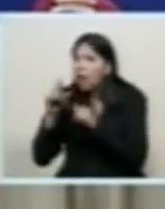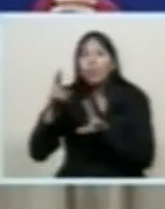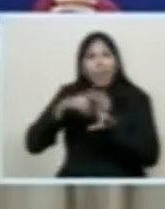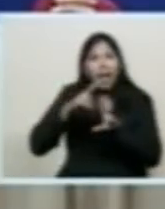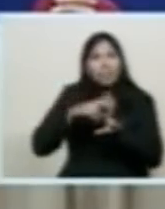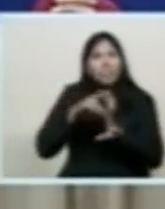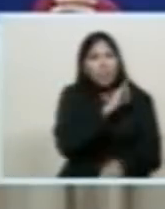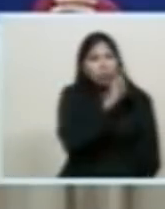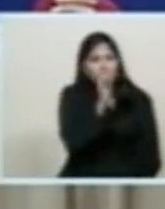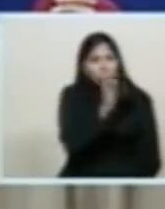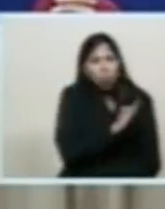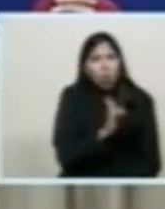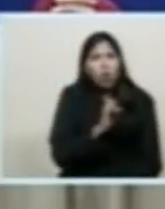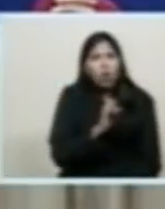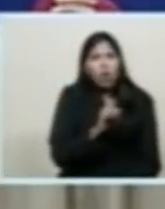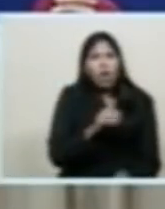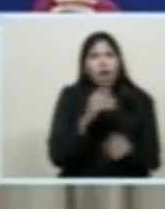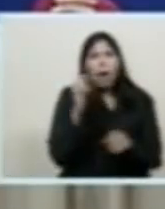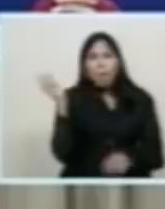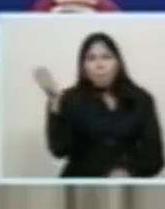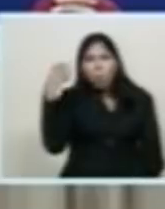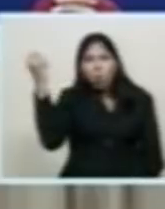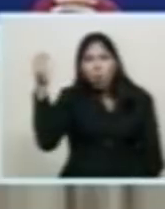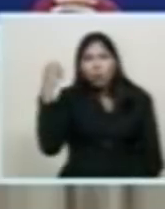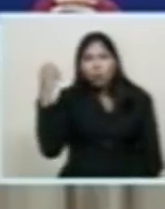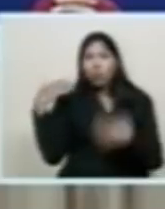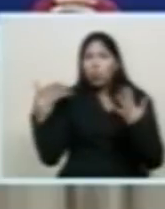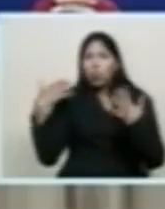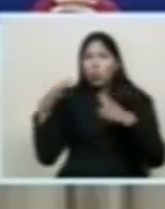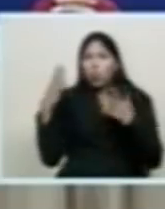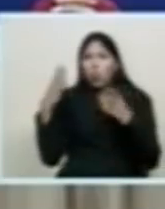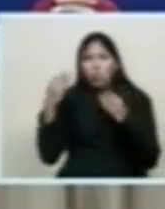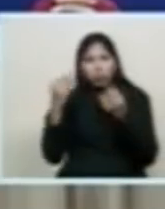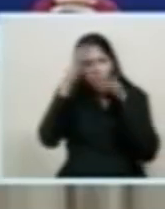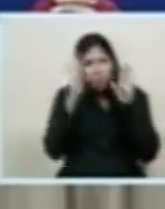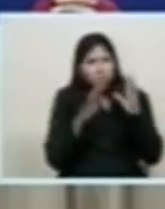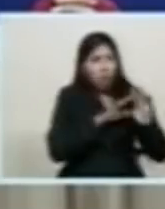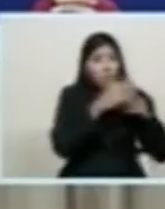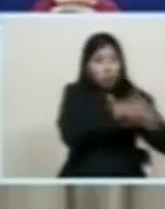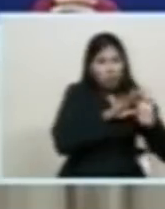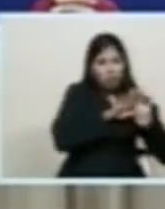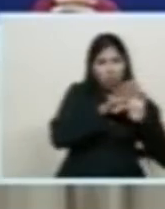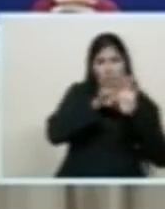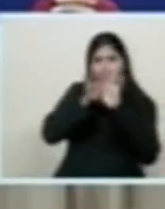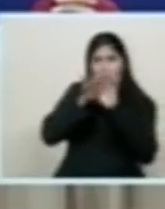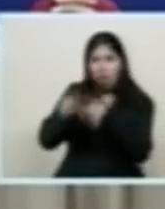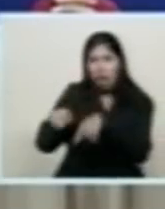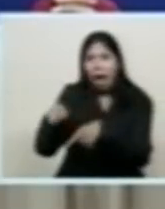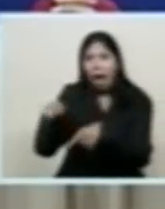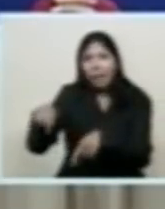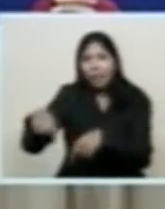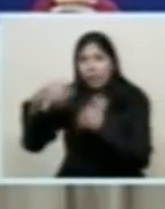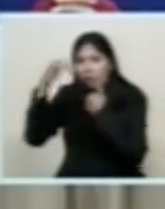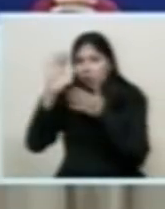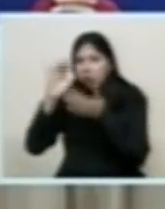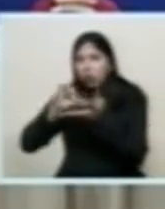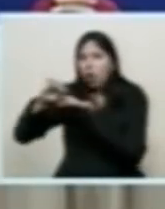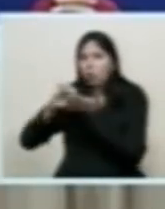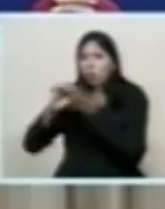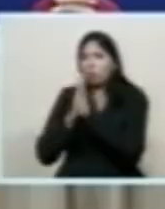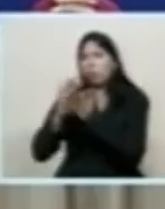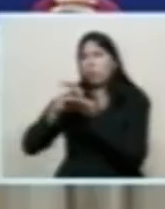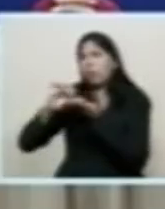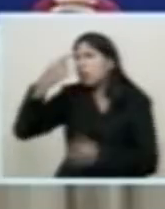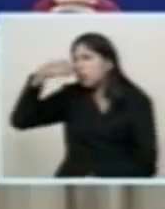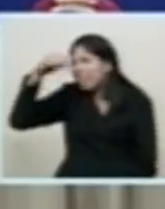y en Apure. Miles de pacientes colombianos pasan la frontera para atenderse, operarse aquí, atenderse una